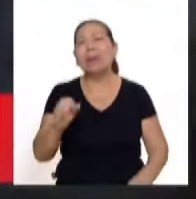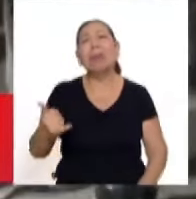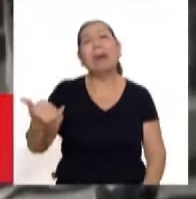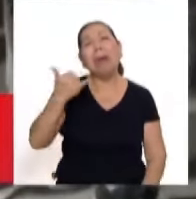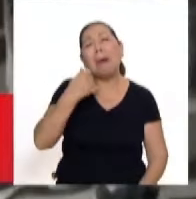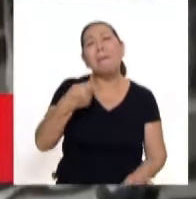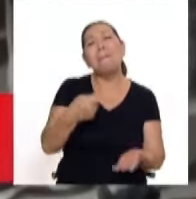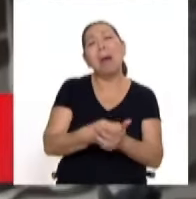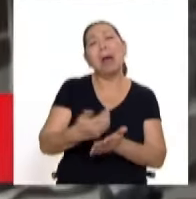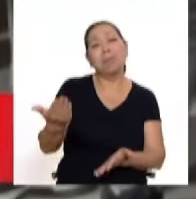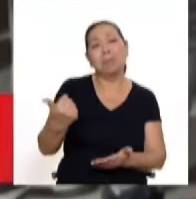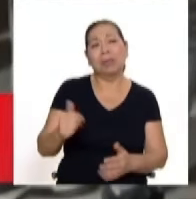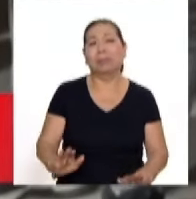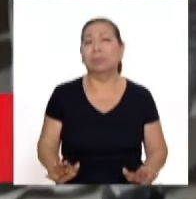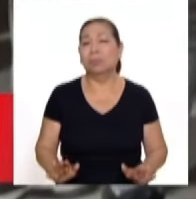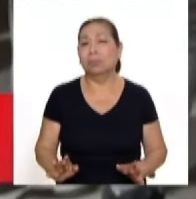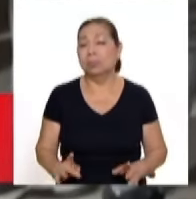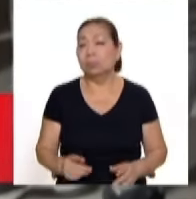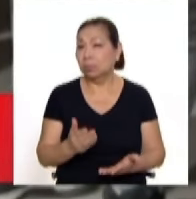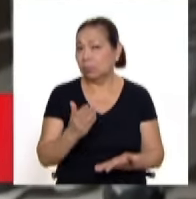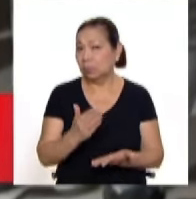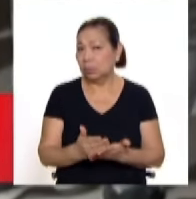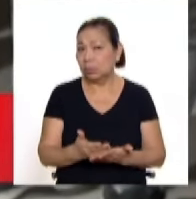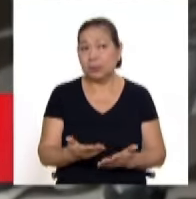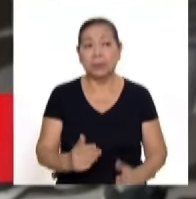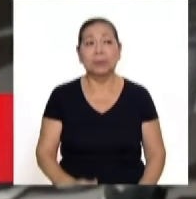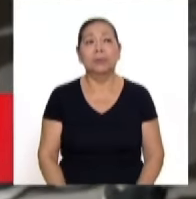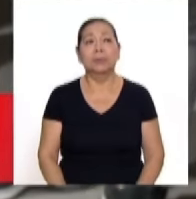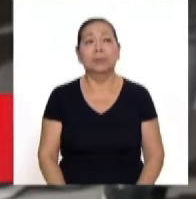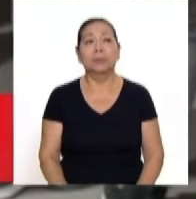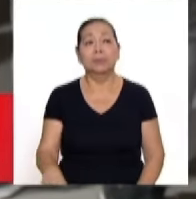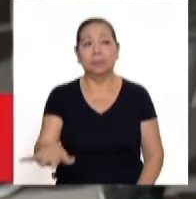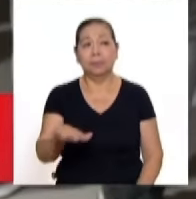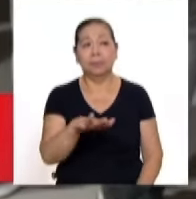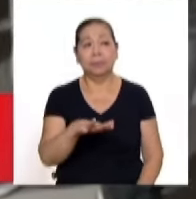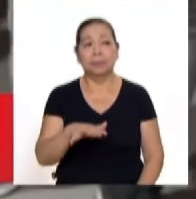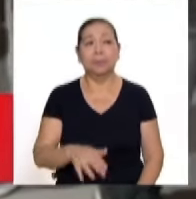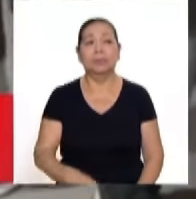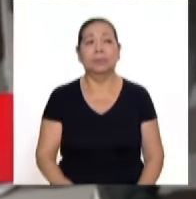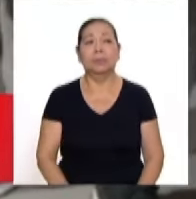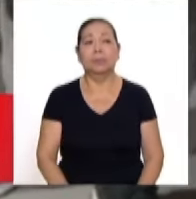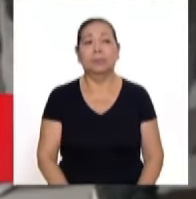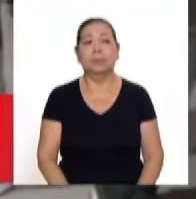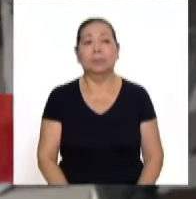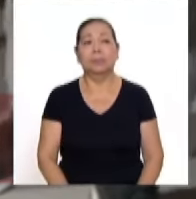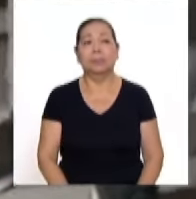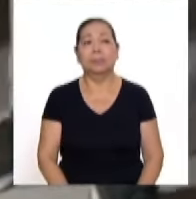amenazas. Paso contrario, se le volará en 2. Atentamente, Los Injertos del Cono Norte.